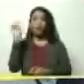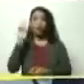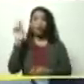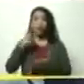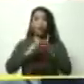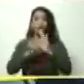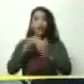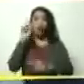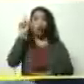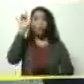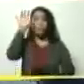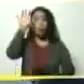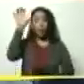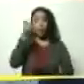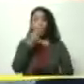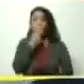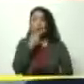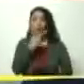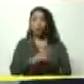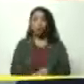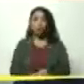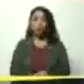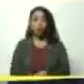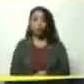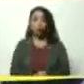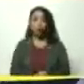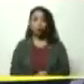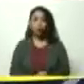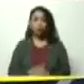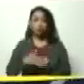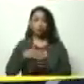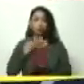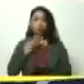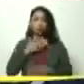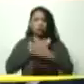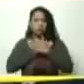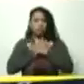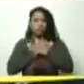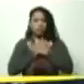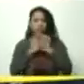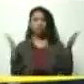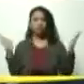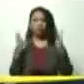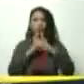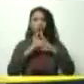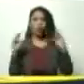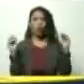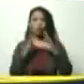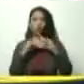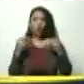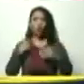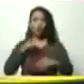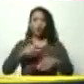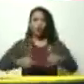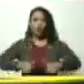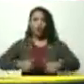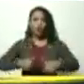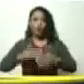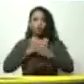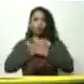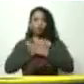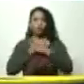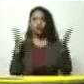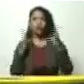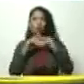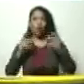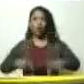bello que vale la pena entregarle todo todo lo que tenemos entregarle toda